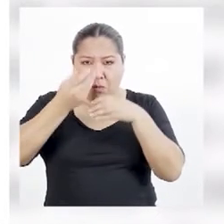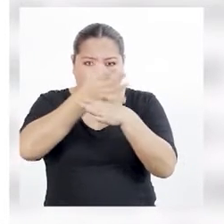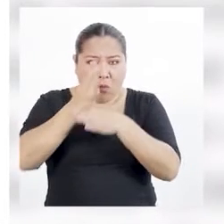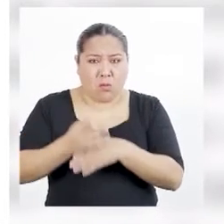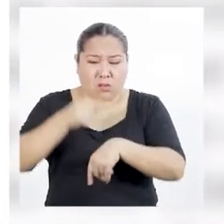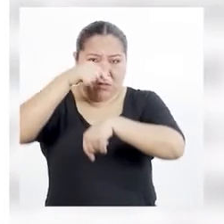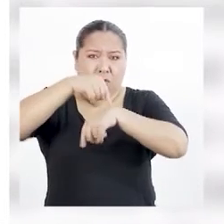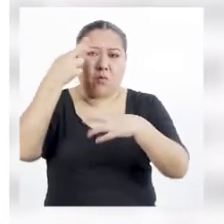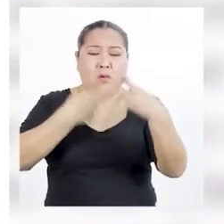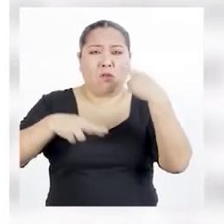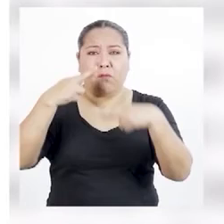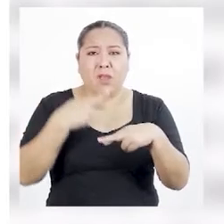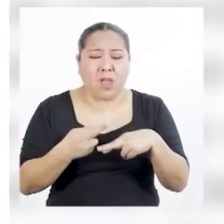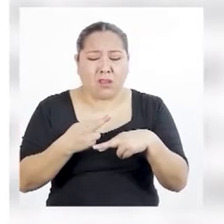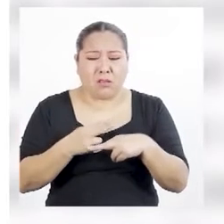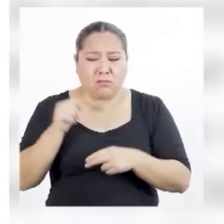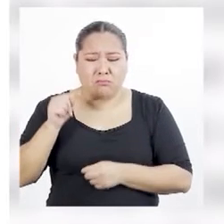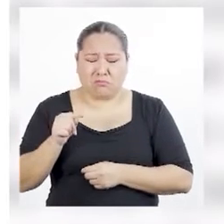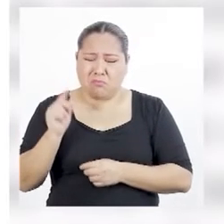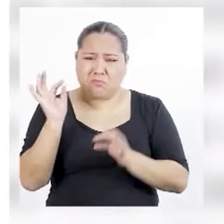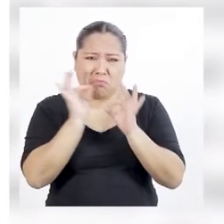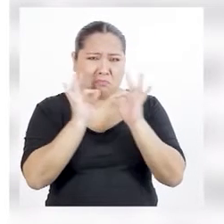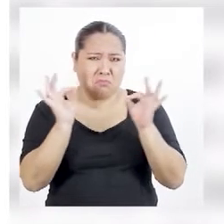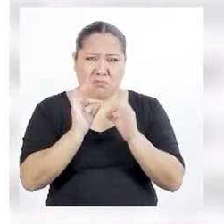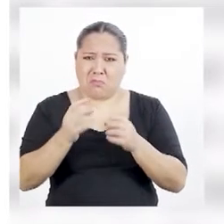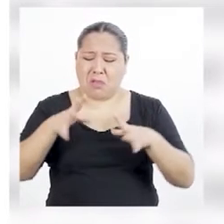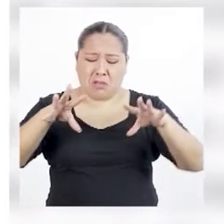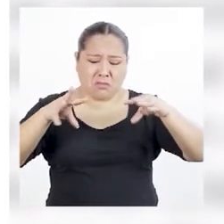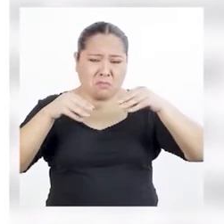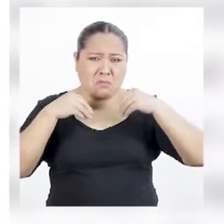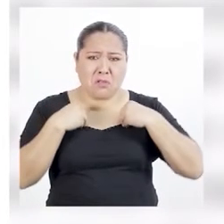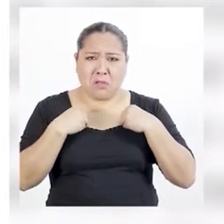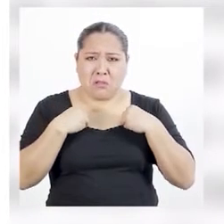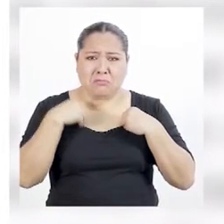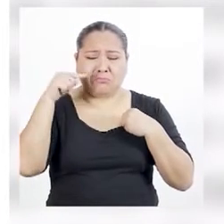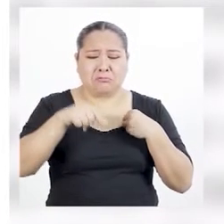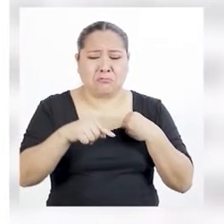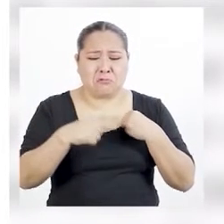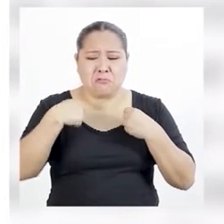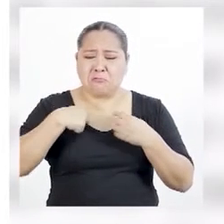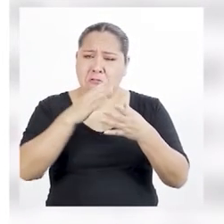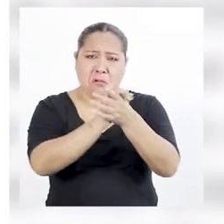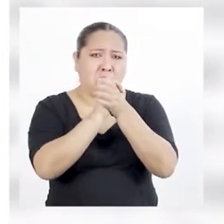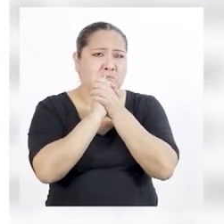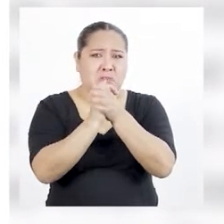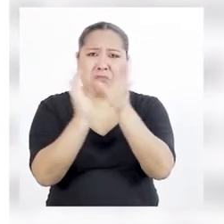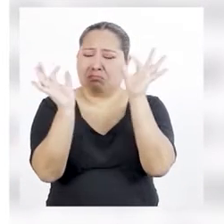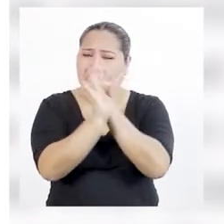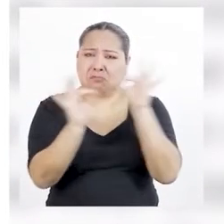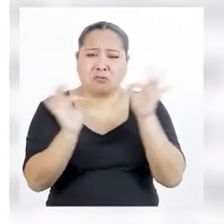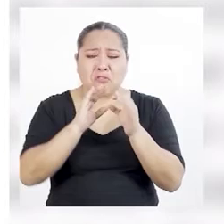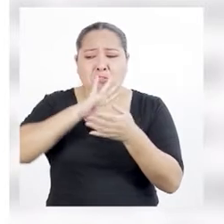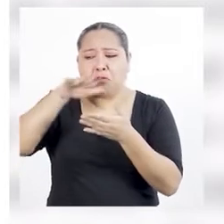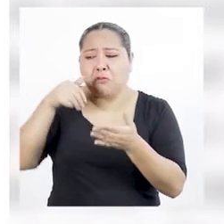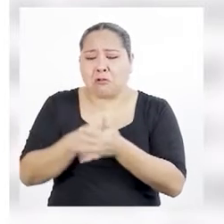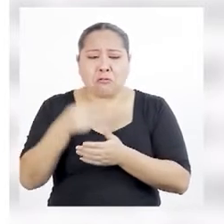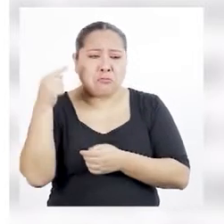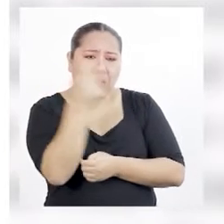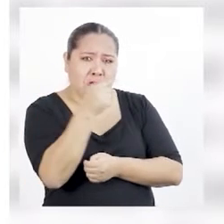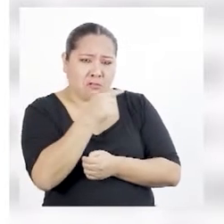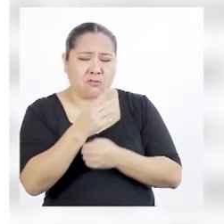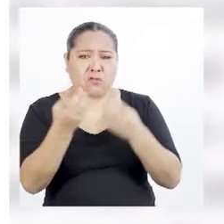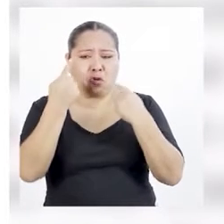la hora del refrigerio, nadie quiere aceptarla. No tengo amigos. Todos allá